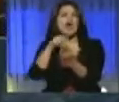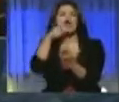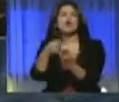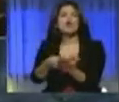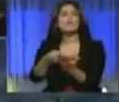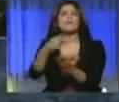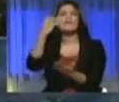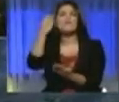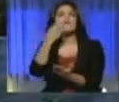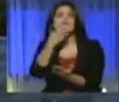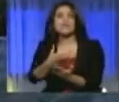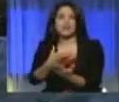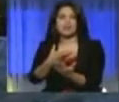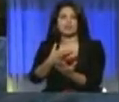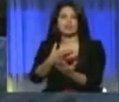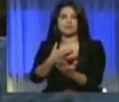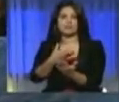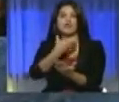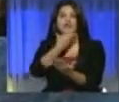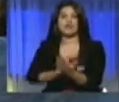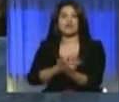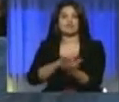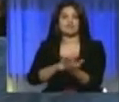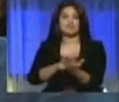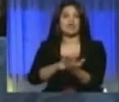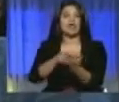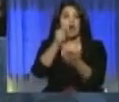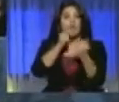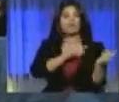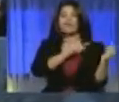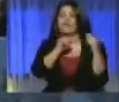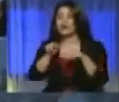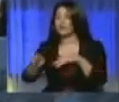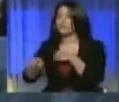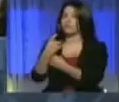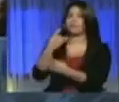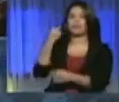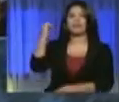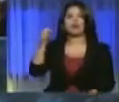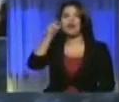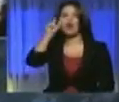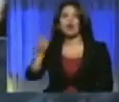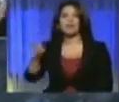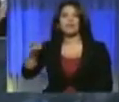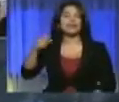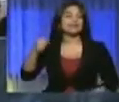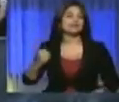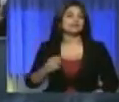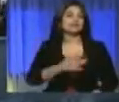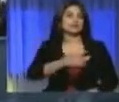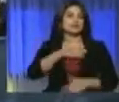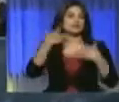Aparecen las fotos de Fidel en el Bogotazo. Y salvó la vida milagrosamente.